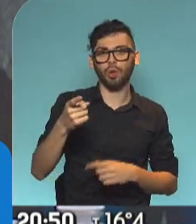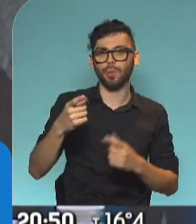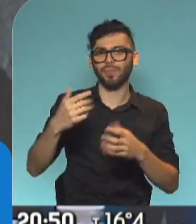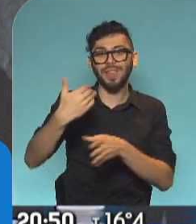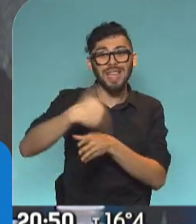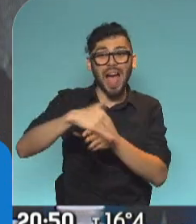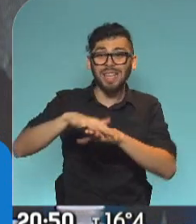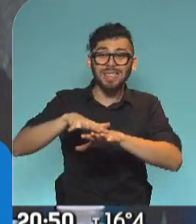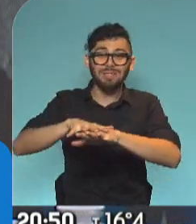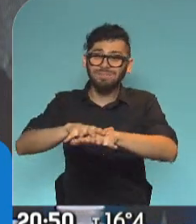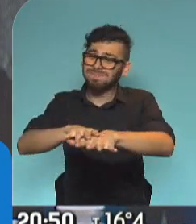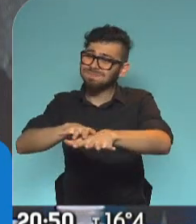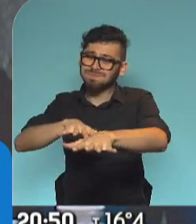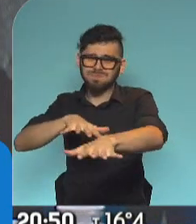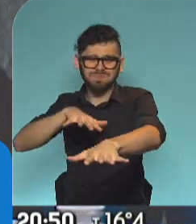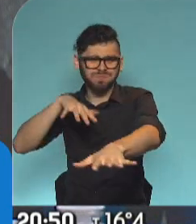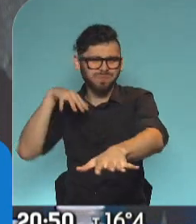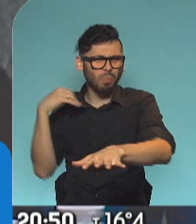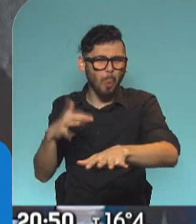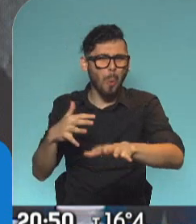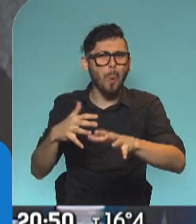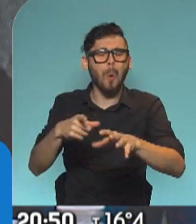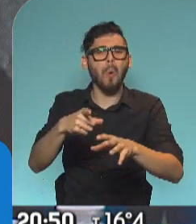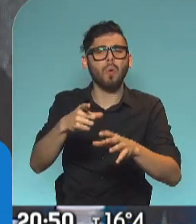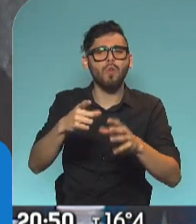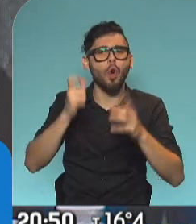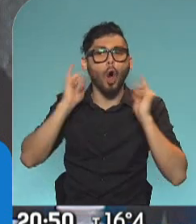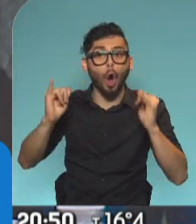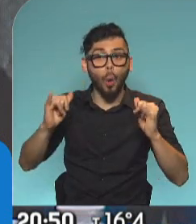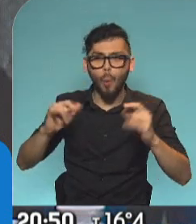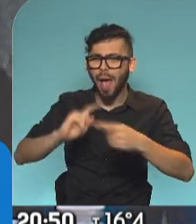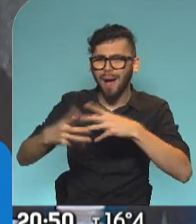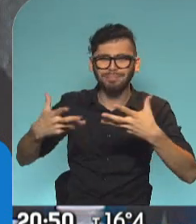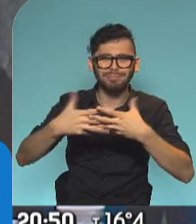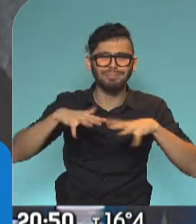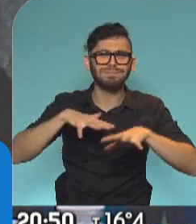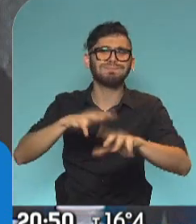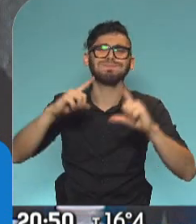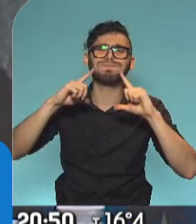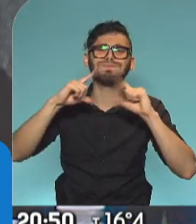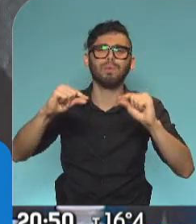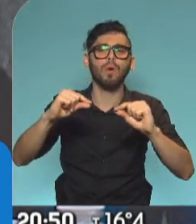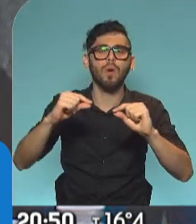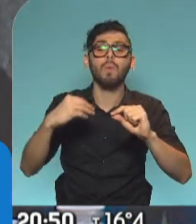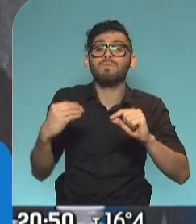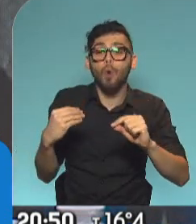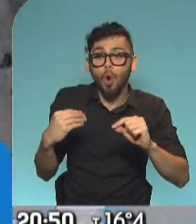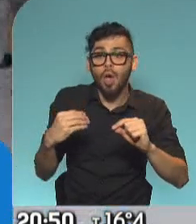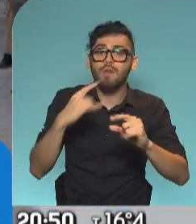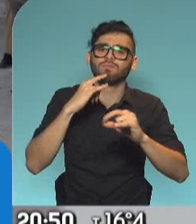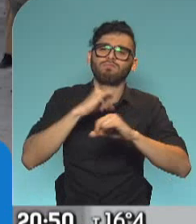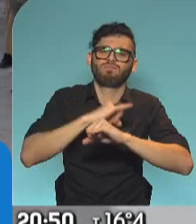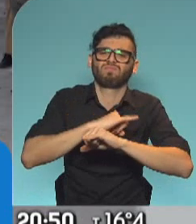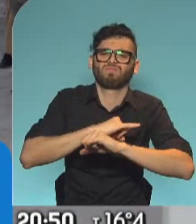calles realmente convulsionadas con el tema de la cantidad de jóvenes que se manifestaron por las marchas que denunciaban el